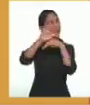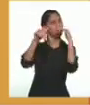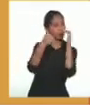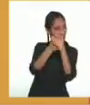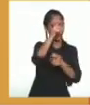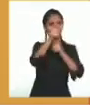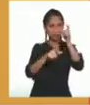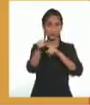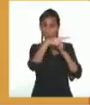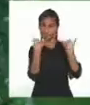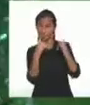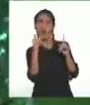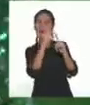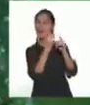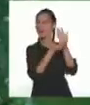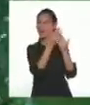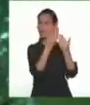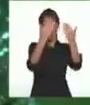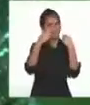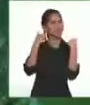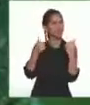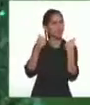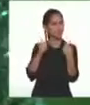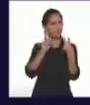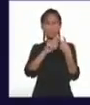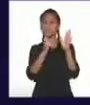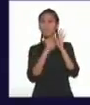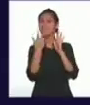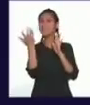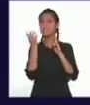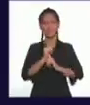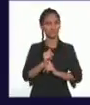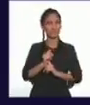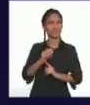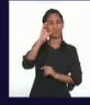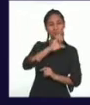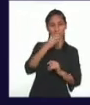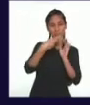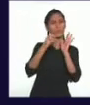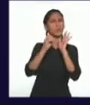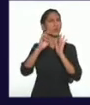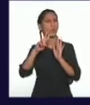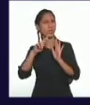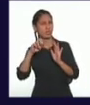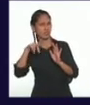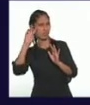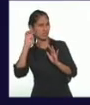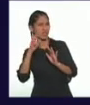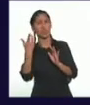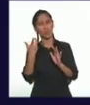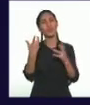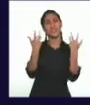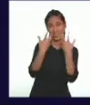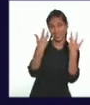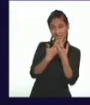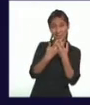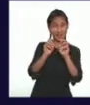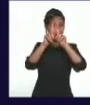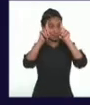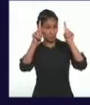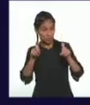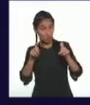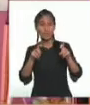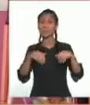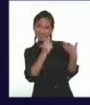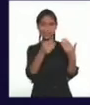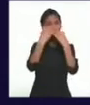los participantes del juego. Así es, María. La siguiente característica es coherente, es decir, que tenga relación con el tema y que se comprenda